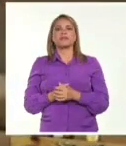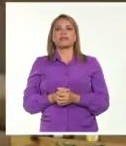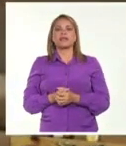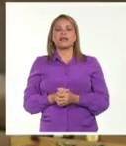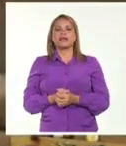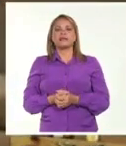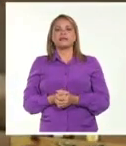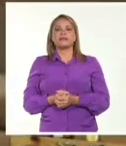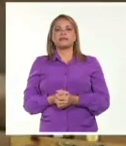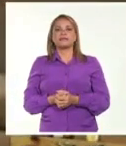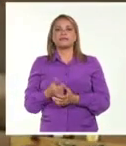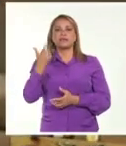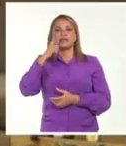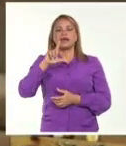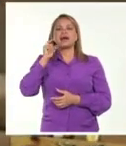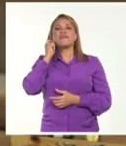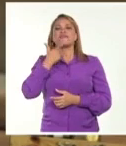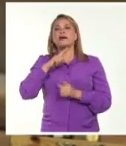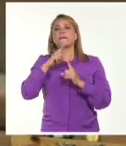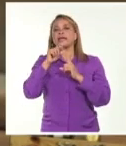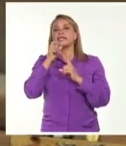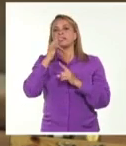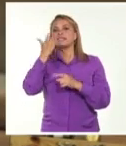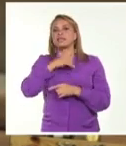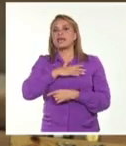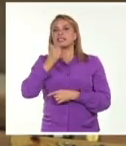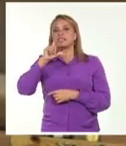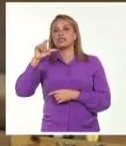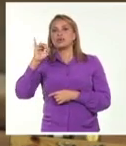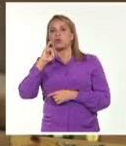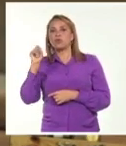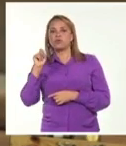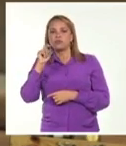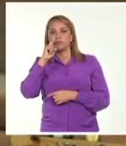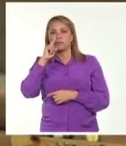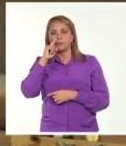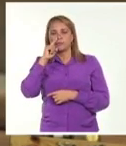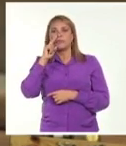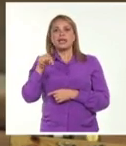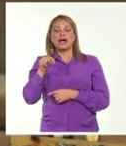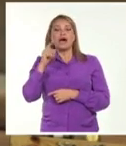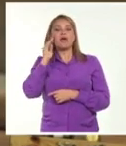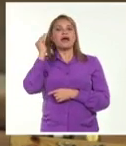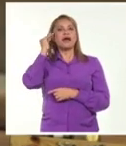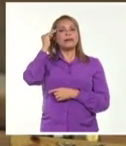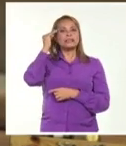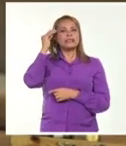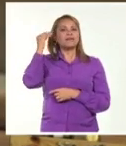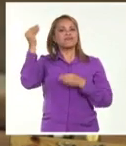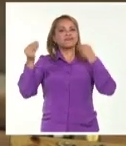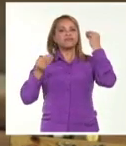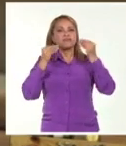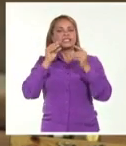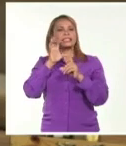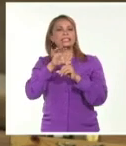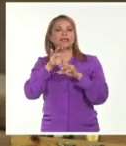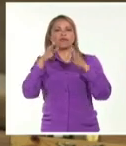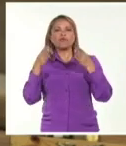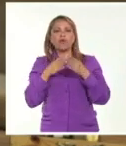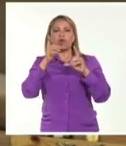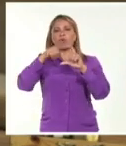llamada alfabetización mediática e informacional, o sea, en nuestra capacidad para analizar de forma crítica los contenidos